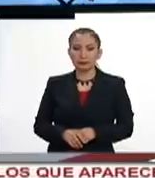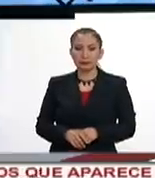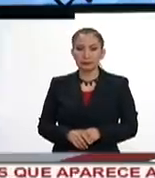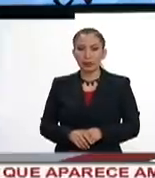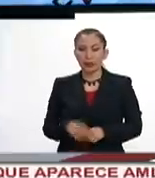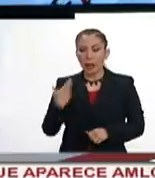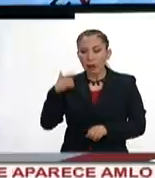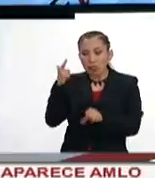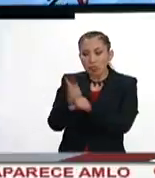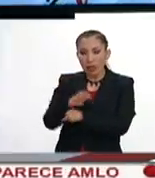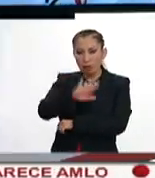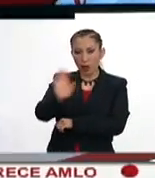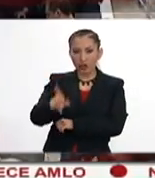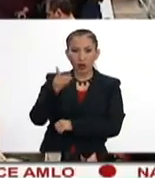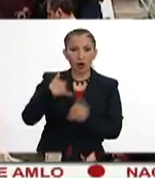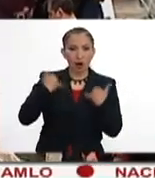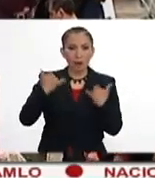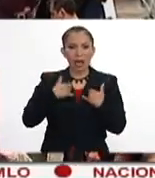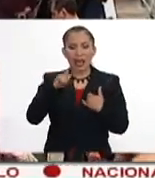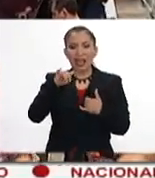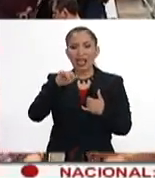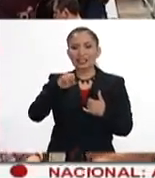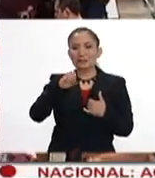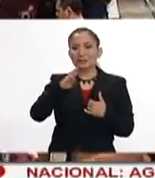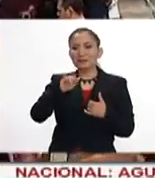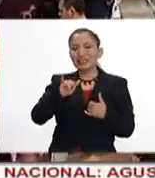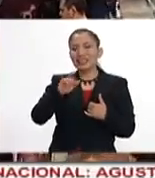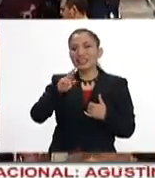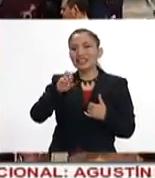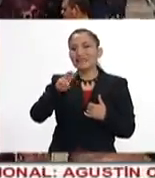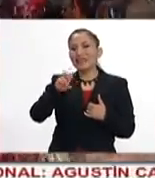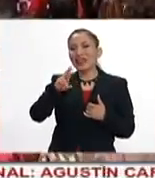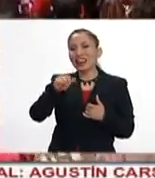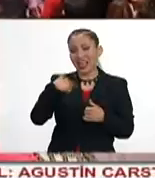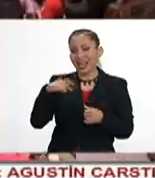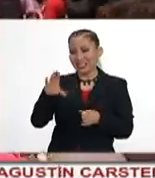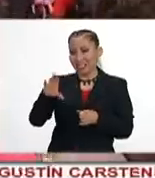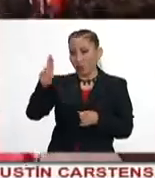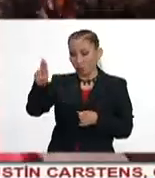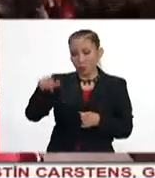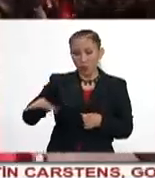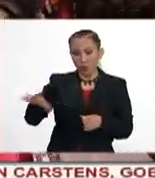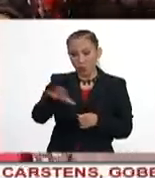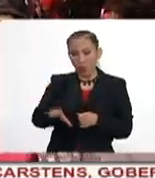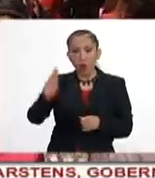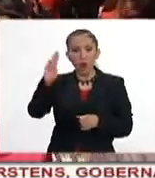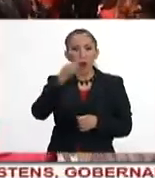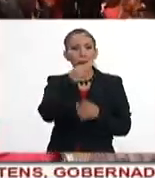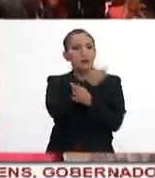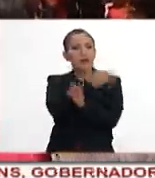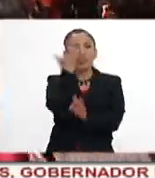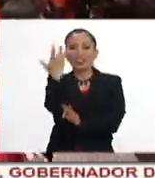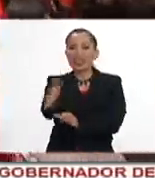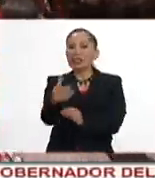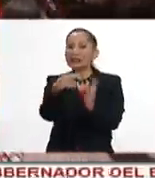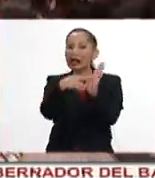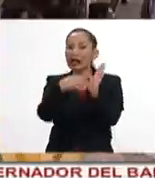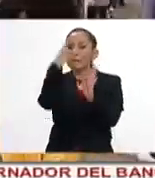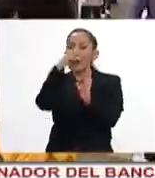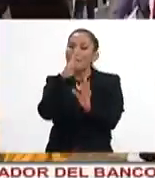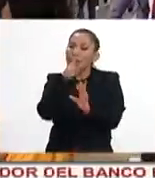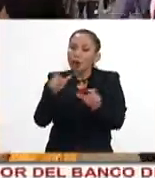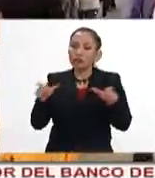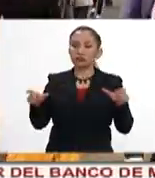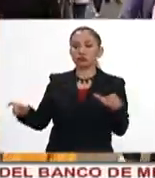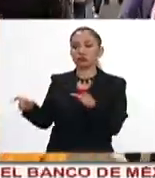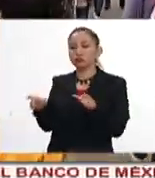Y tras el hallazgo del cadáver de la joven Lesbi Berlín Rivera en Ciudad Universitaria, la UNAM anunció 10 medidas para mejorar la